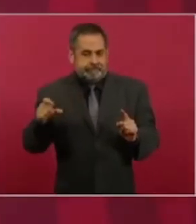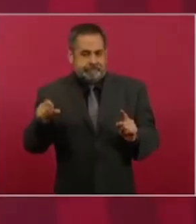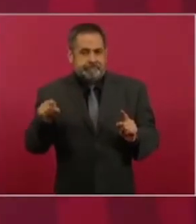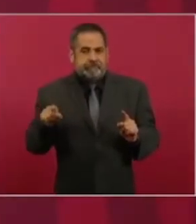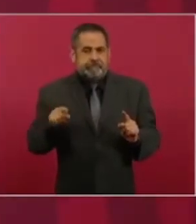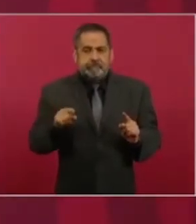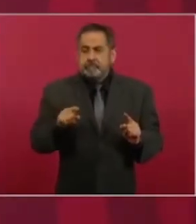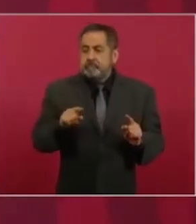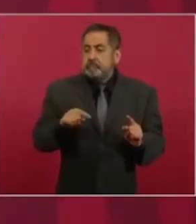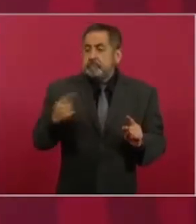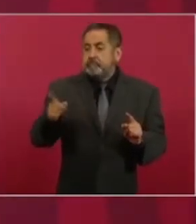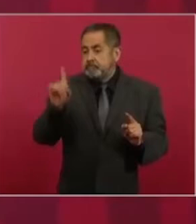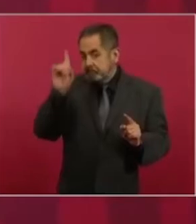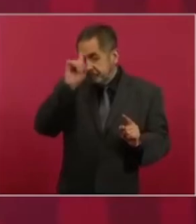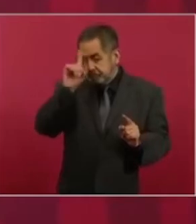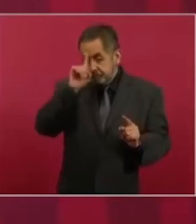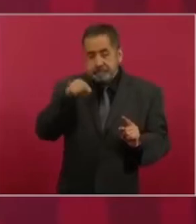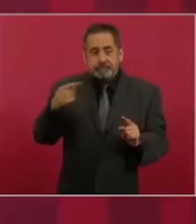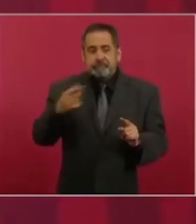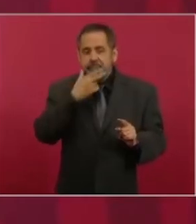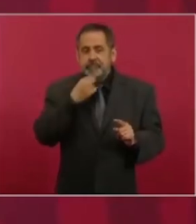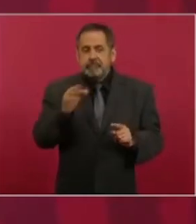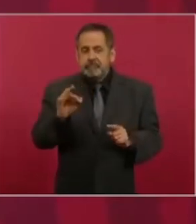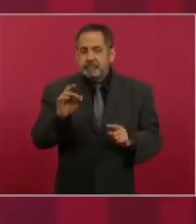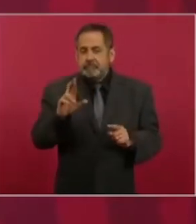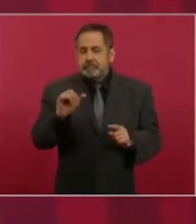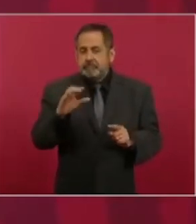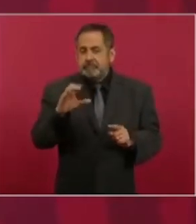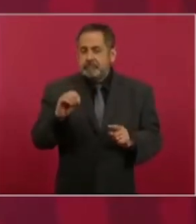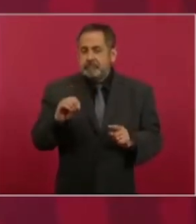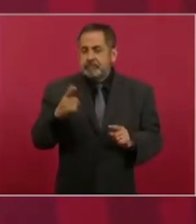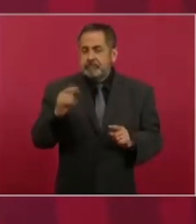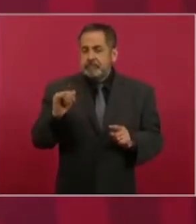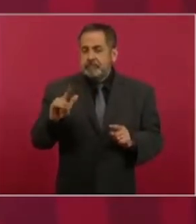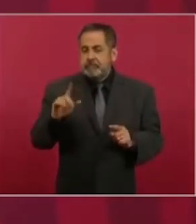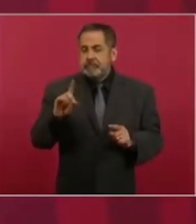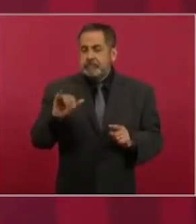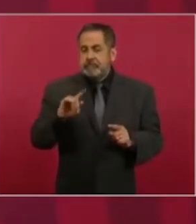a Francisco Gil Díaz como secretario de Hacienda,